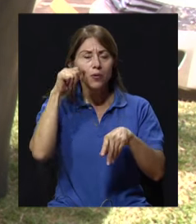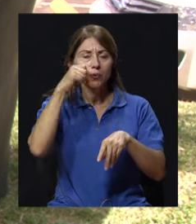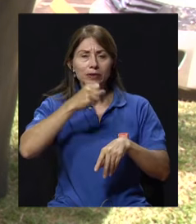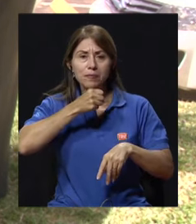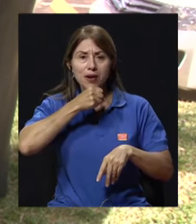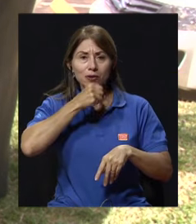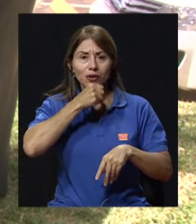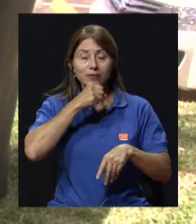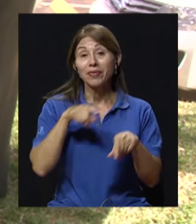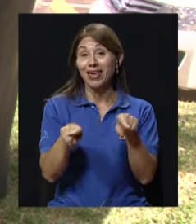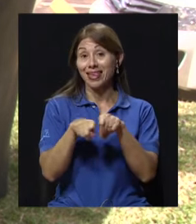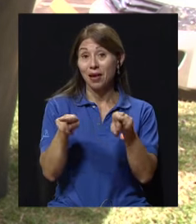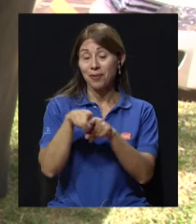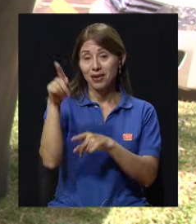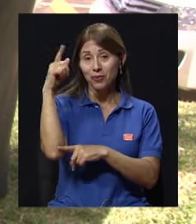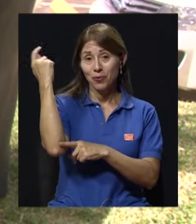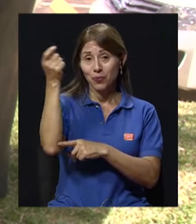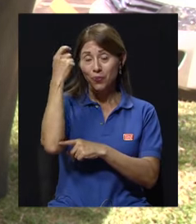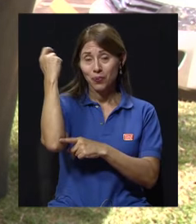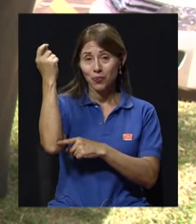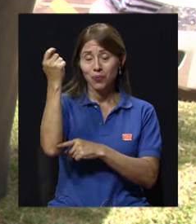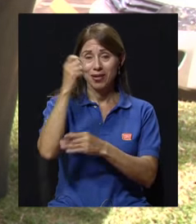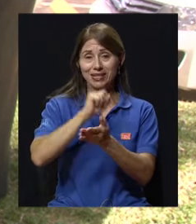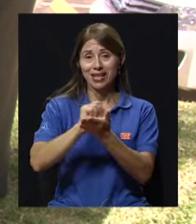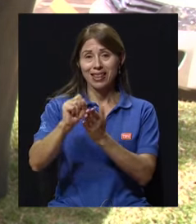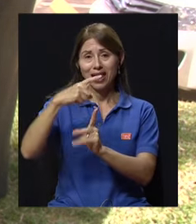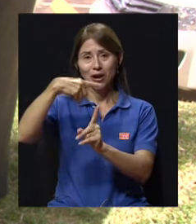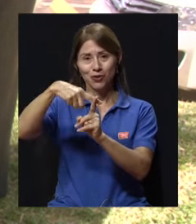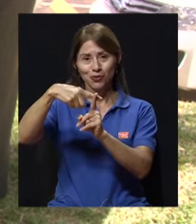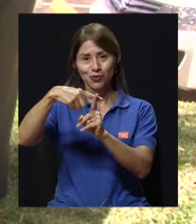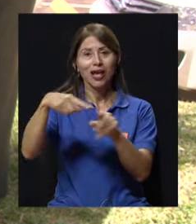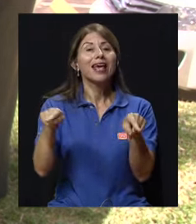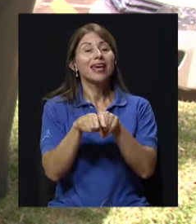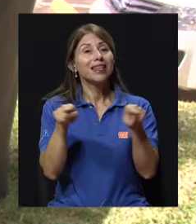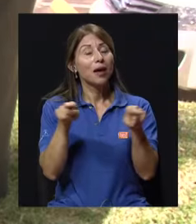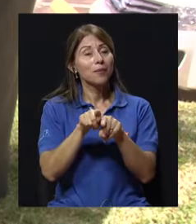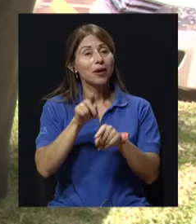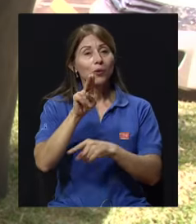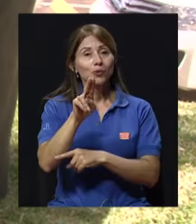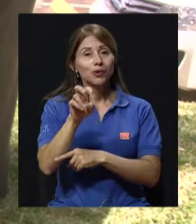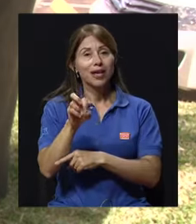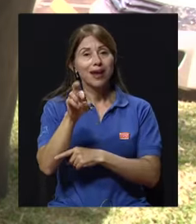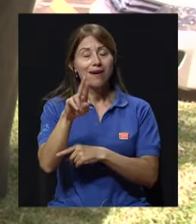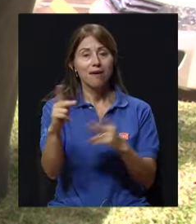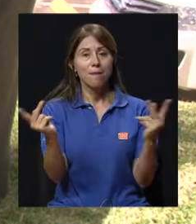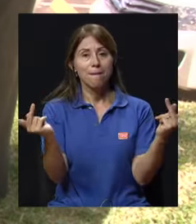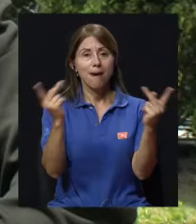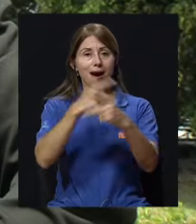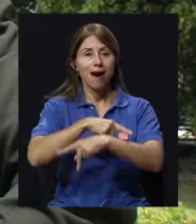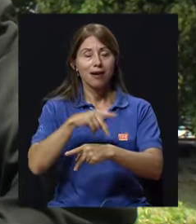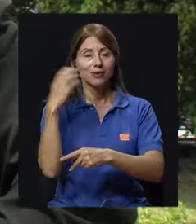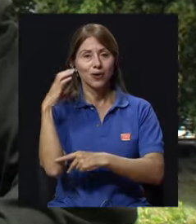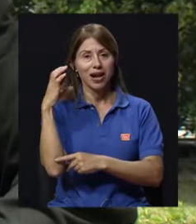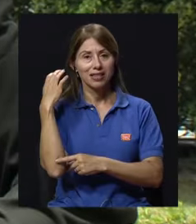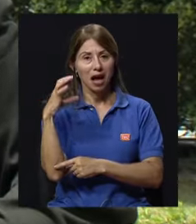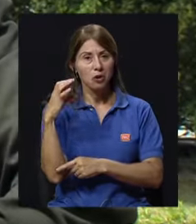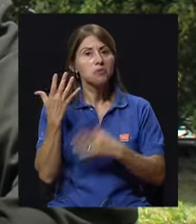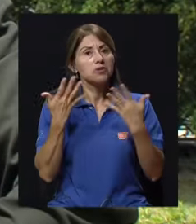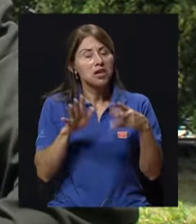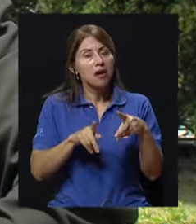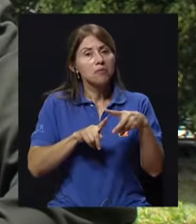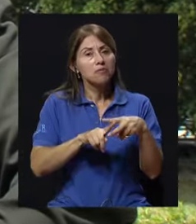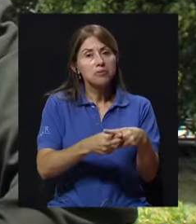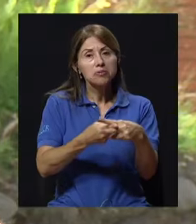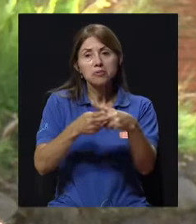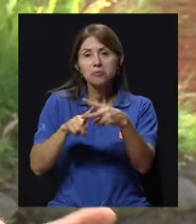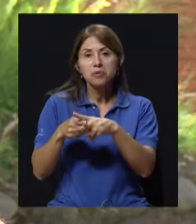Y en Santa Cruz también está iniciándose y en Paraíso de Cartago. Muy bien. En todas sedes que se